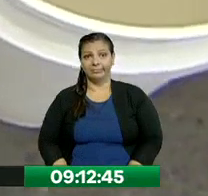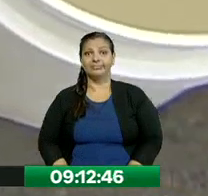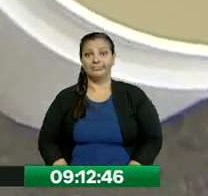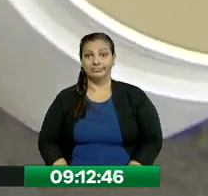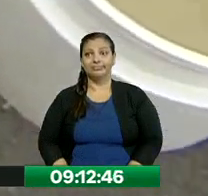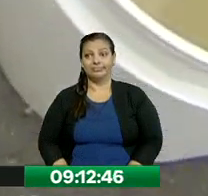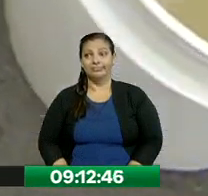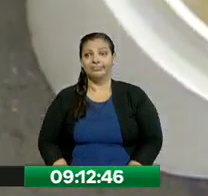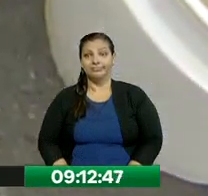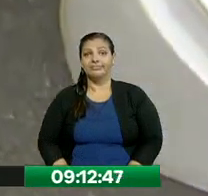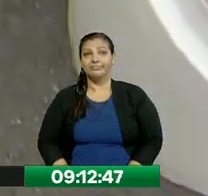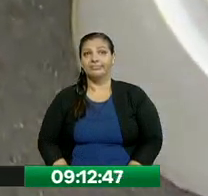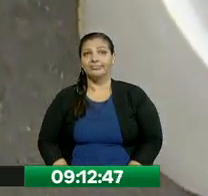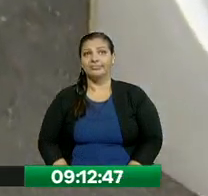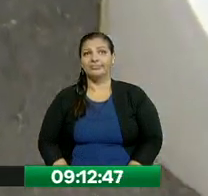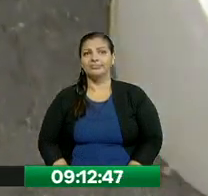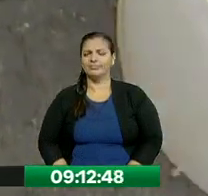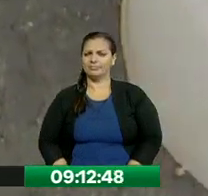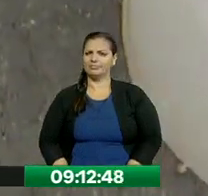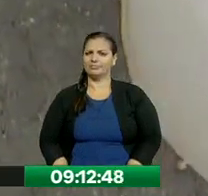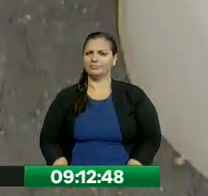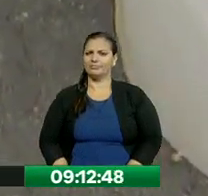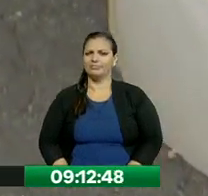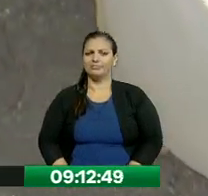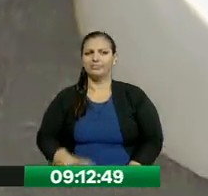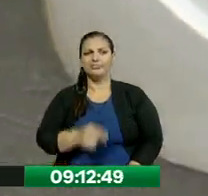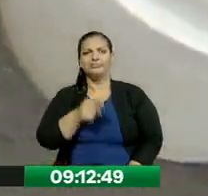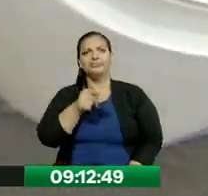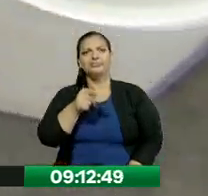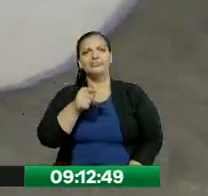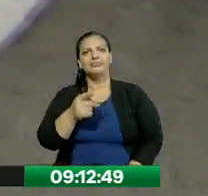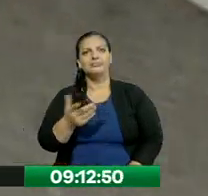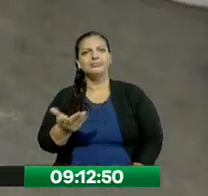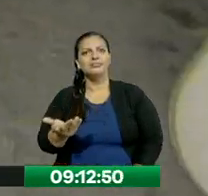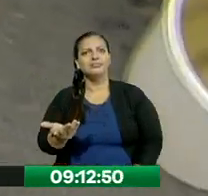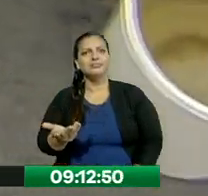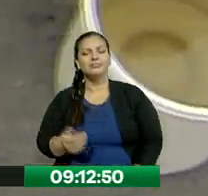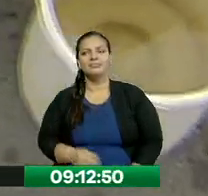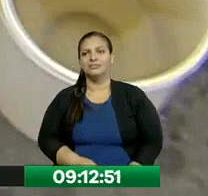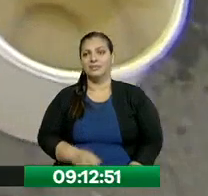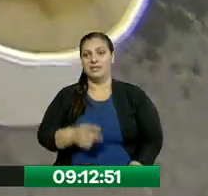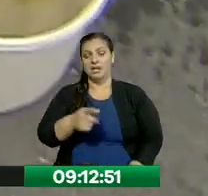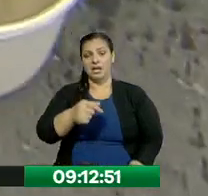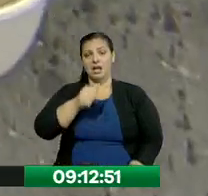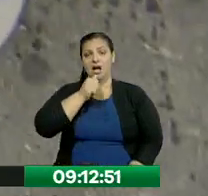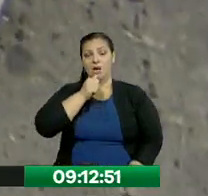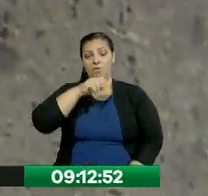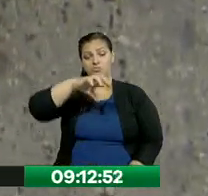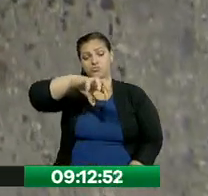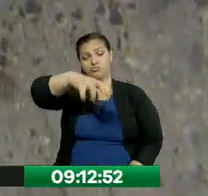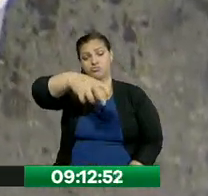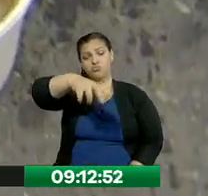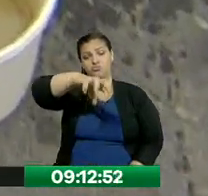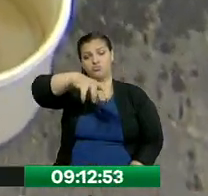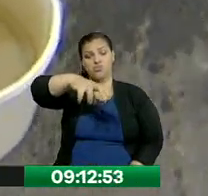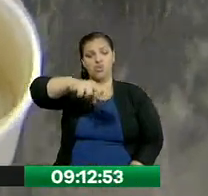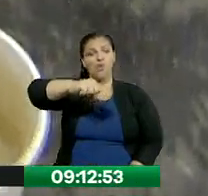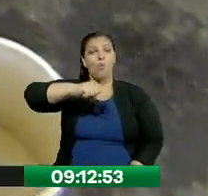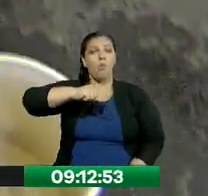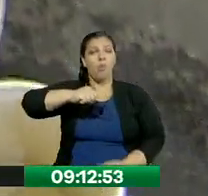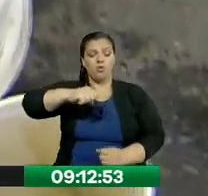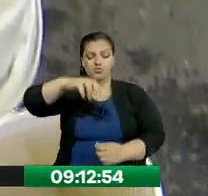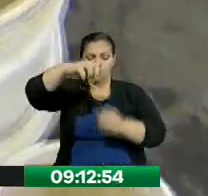uno de sus domicilios, pero no llega el líquido con presión. Ellos tienen que jalar el